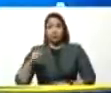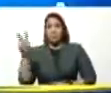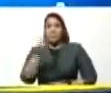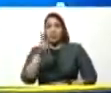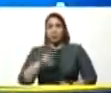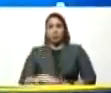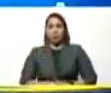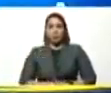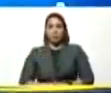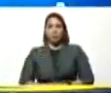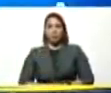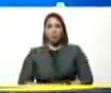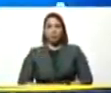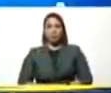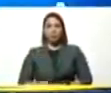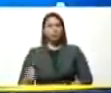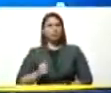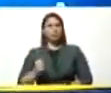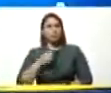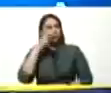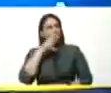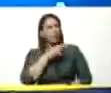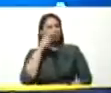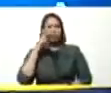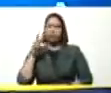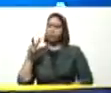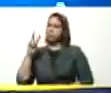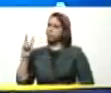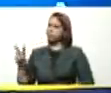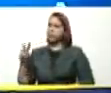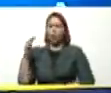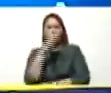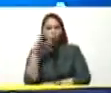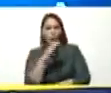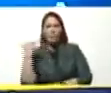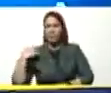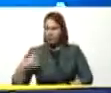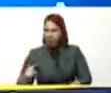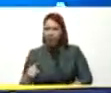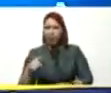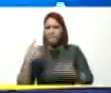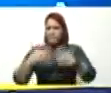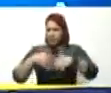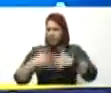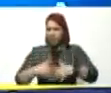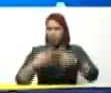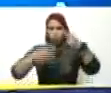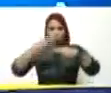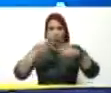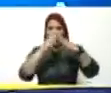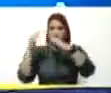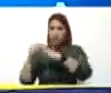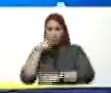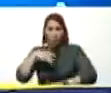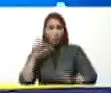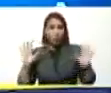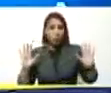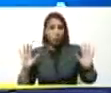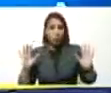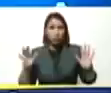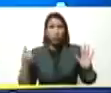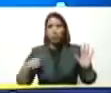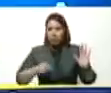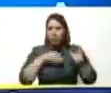Venezuela. Póngase a ver para los lados. Colombia tiene una maquinaria para construir vivienda para el pueblo.